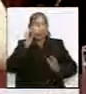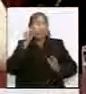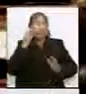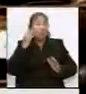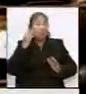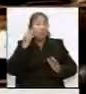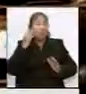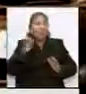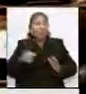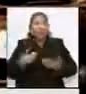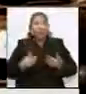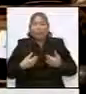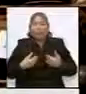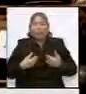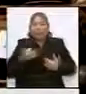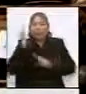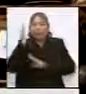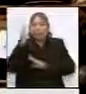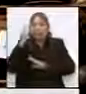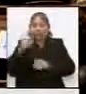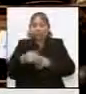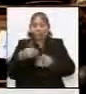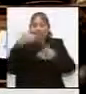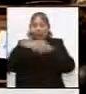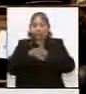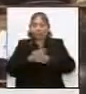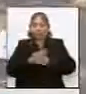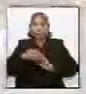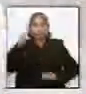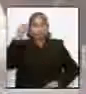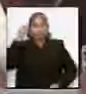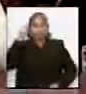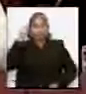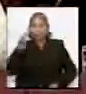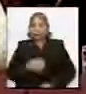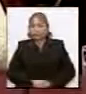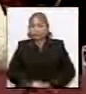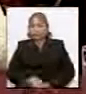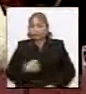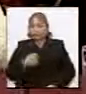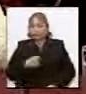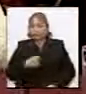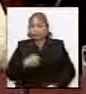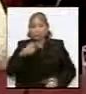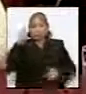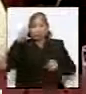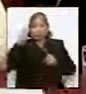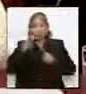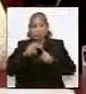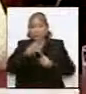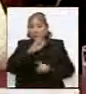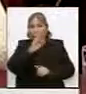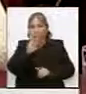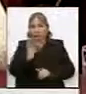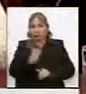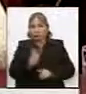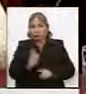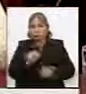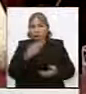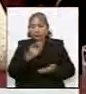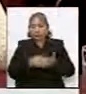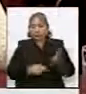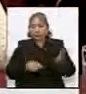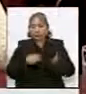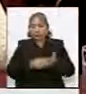compartió sobre su propósito cuando aceptó ingresar a la vida política. Me he hecho el firme propósito de nunca más